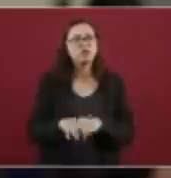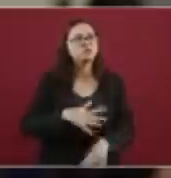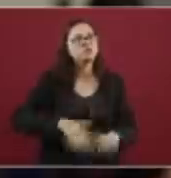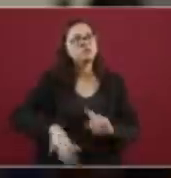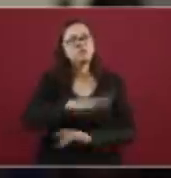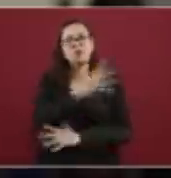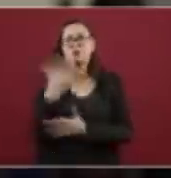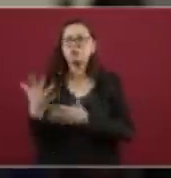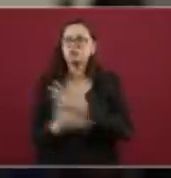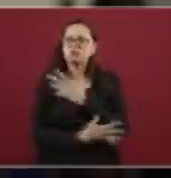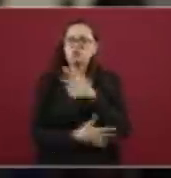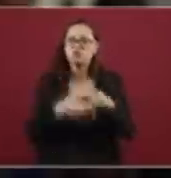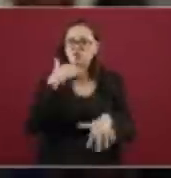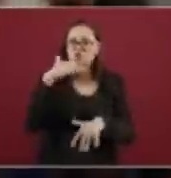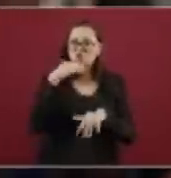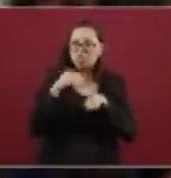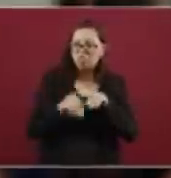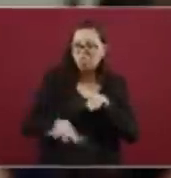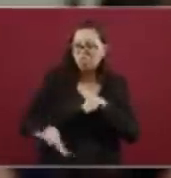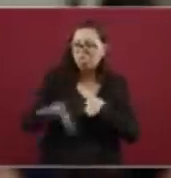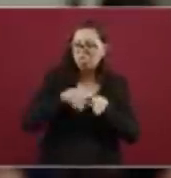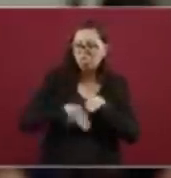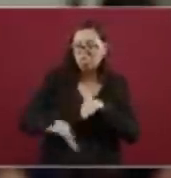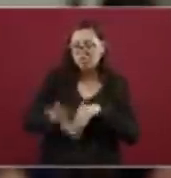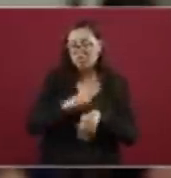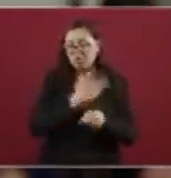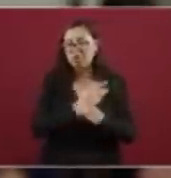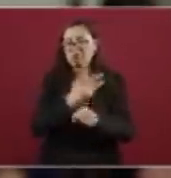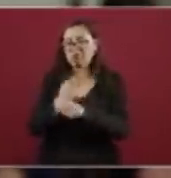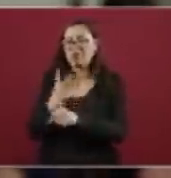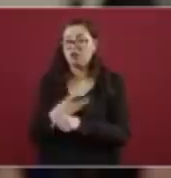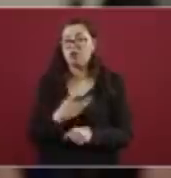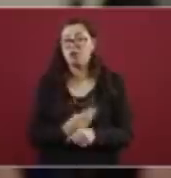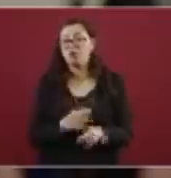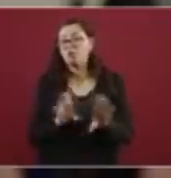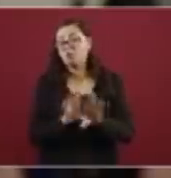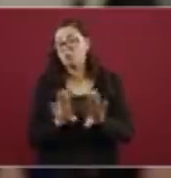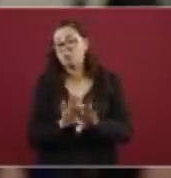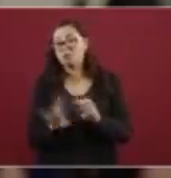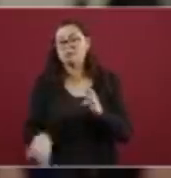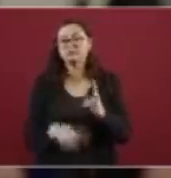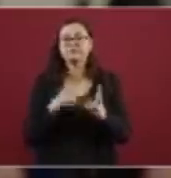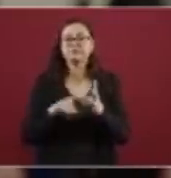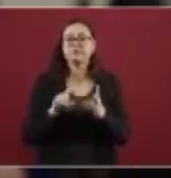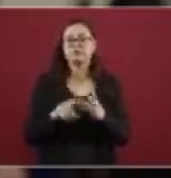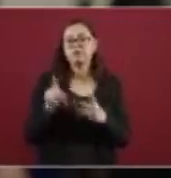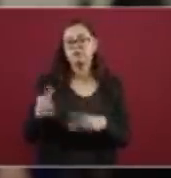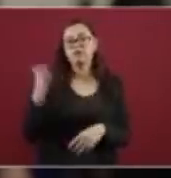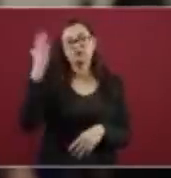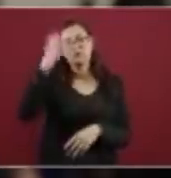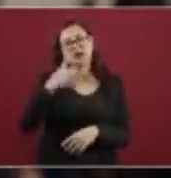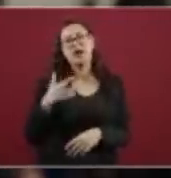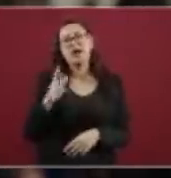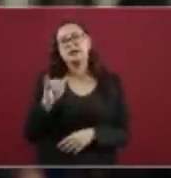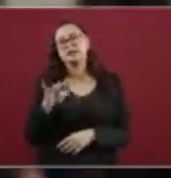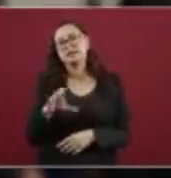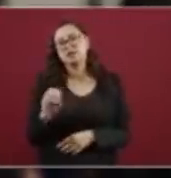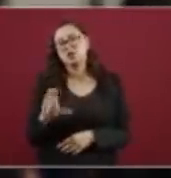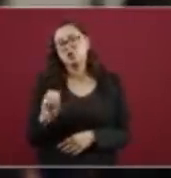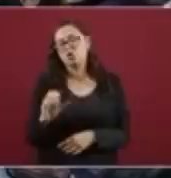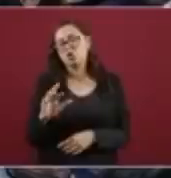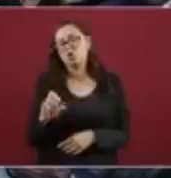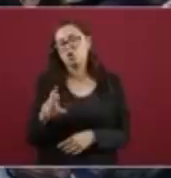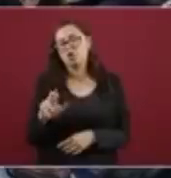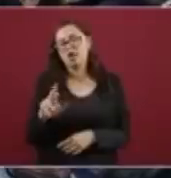provocaron estos derrames. El otro tema, señor presidente, tiene que ver con su presencia en San Luis Río Colorado recientemente. Usted habló y refirió el tema